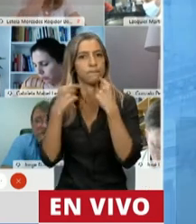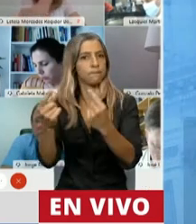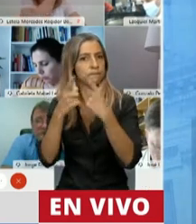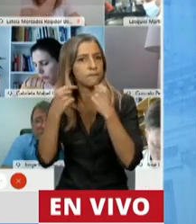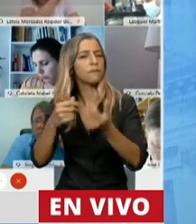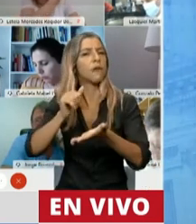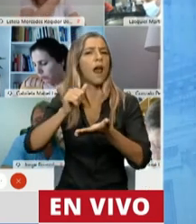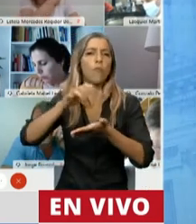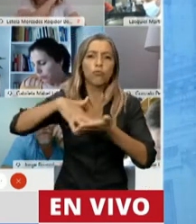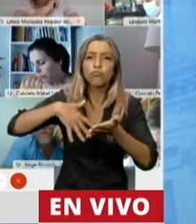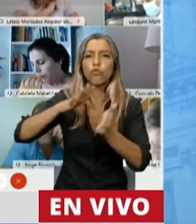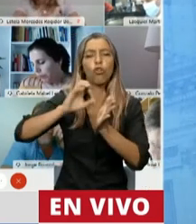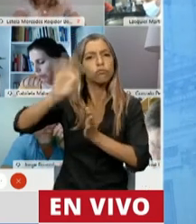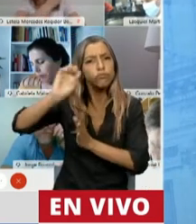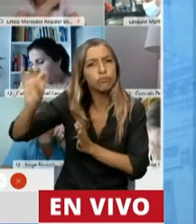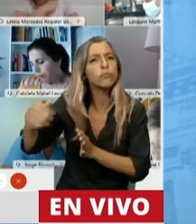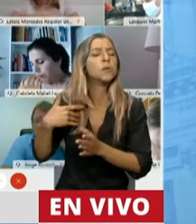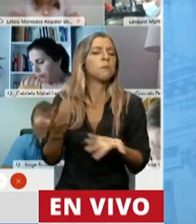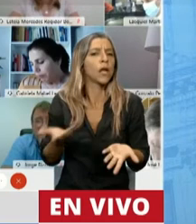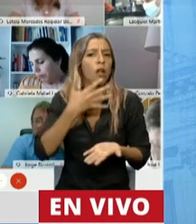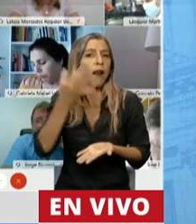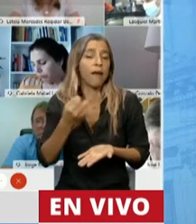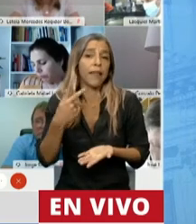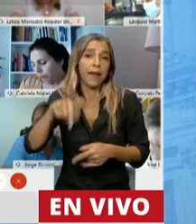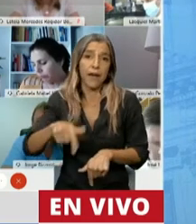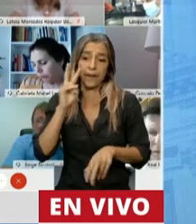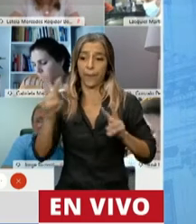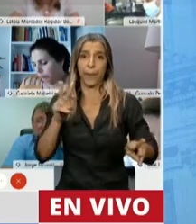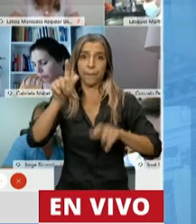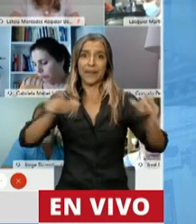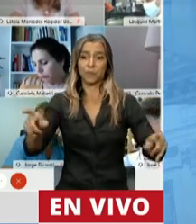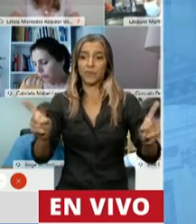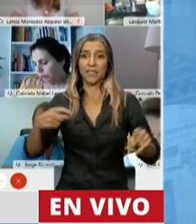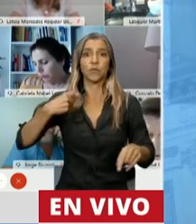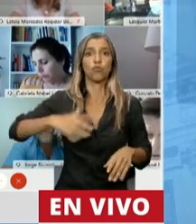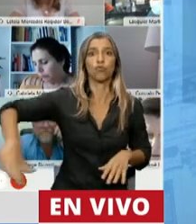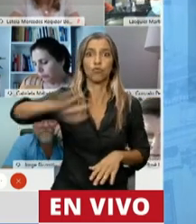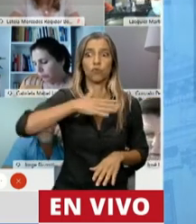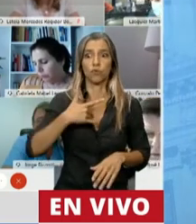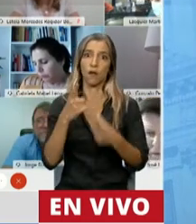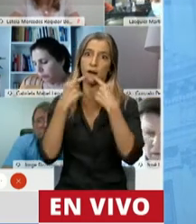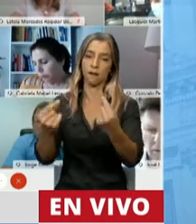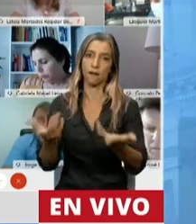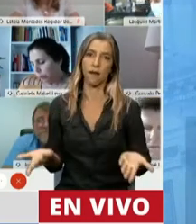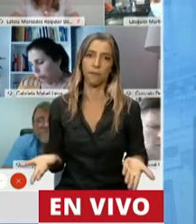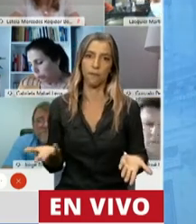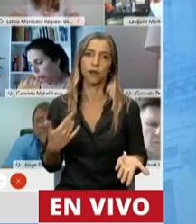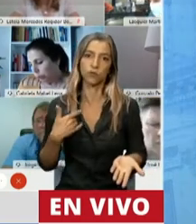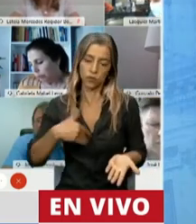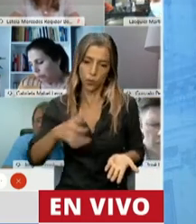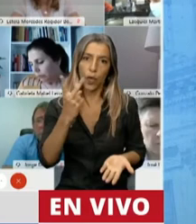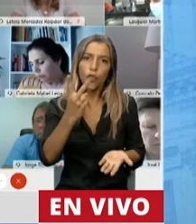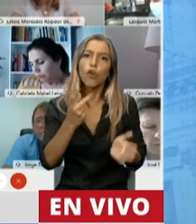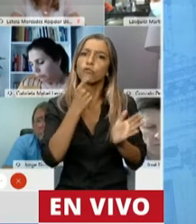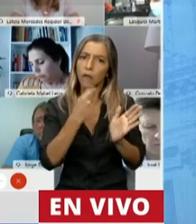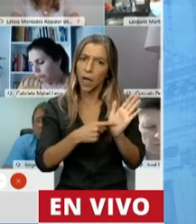con otros legisladores y demás, cuando la ciudadanía es la que reclama, creo que es lo más válido para eso. Y quiero darle 2 ejemplos y ya voy cerrando,